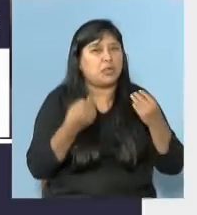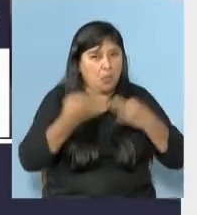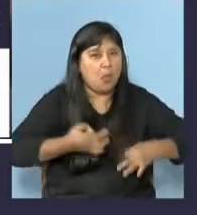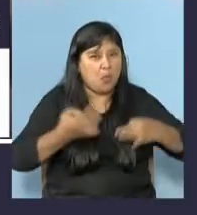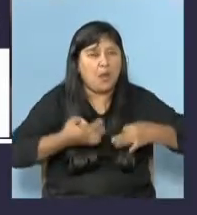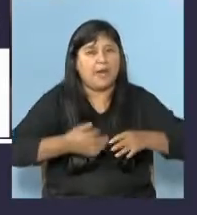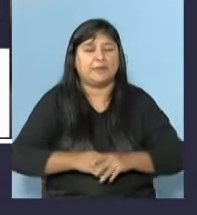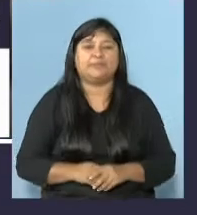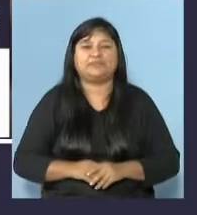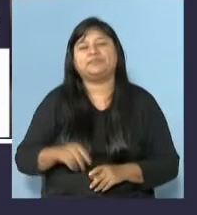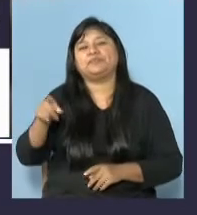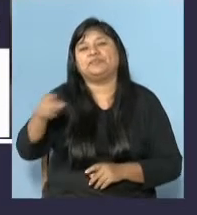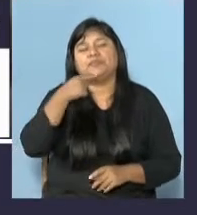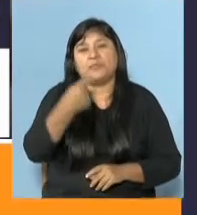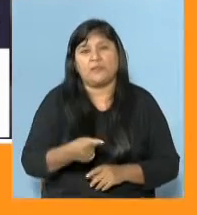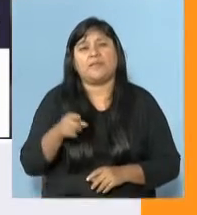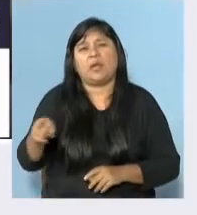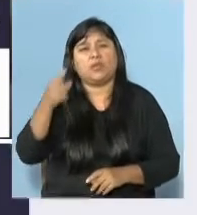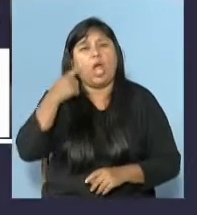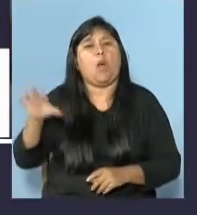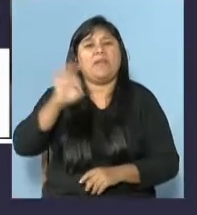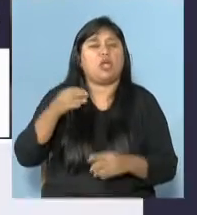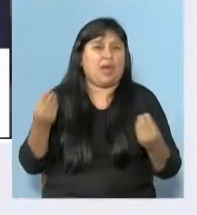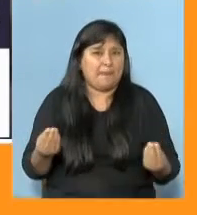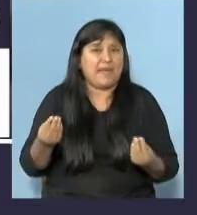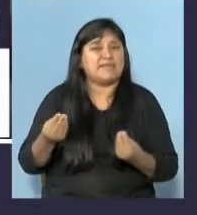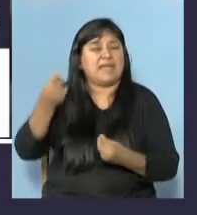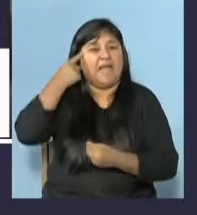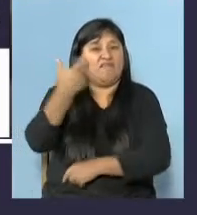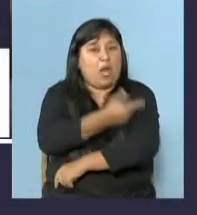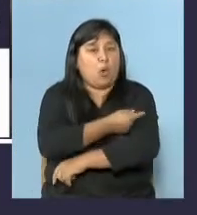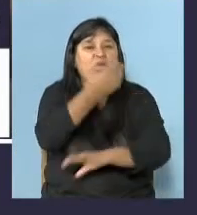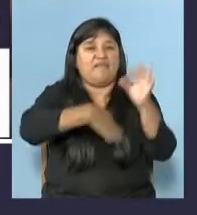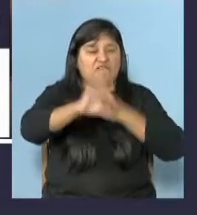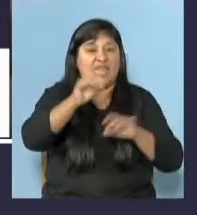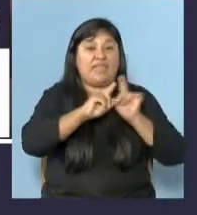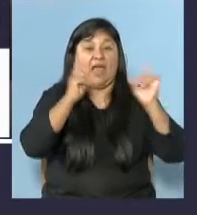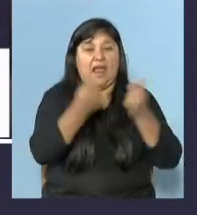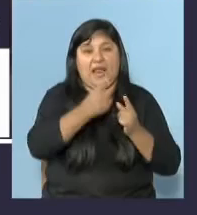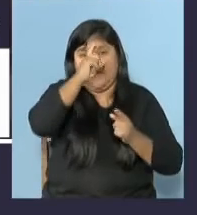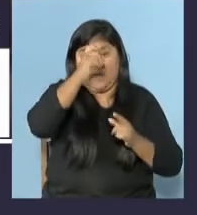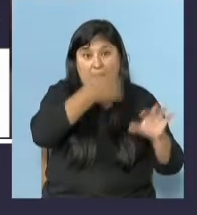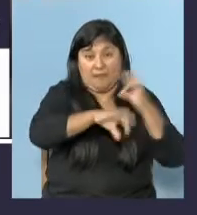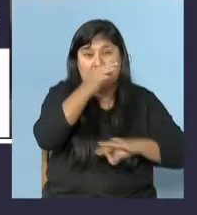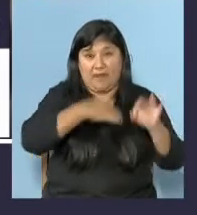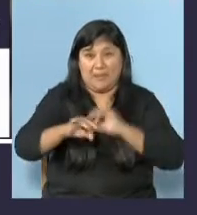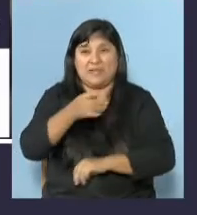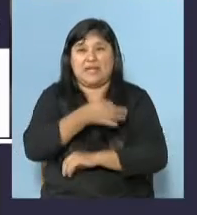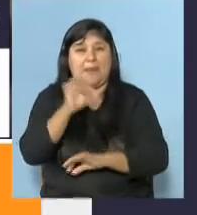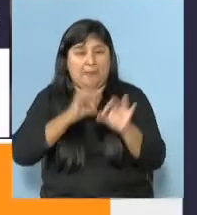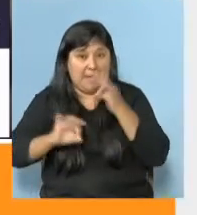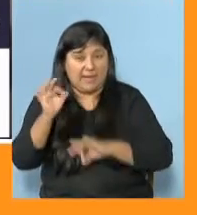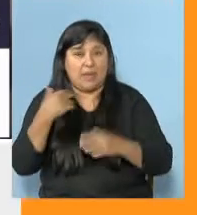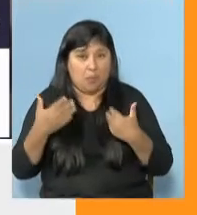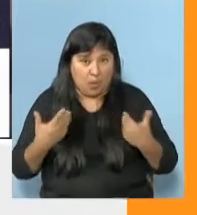de vender las vacunas en farmacias, ¿qué opina? No, la verdad es que es una... Primero, no es posible. Los